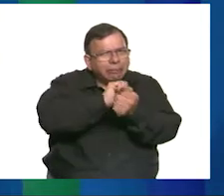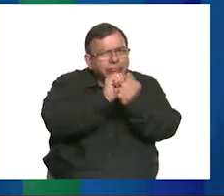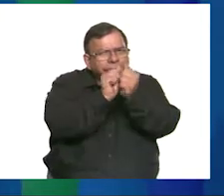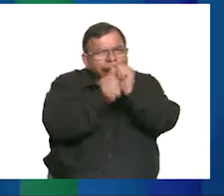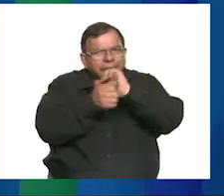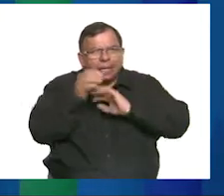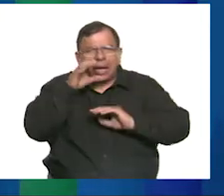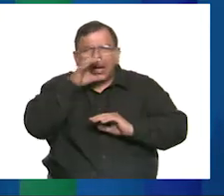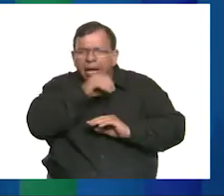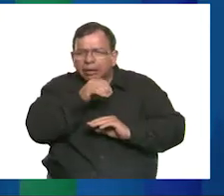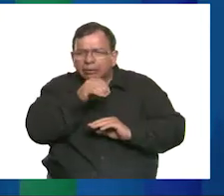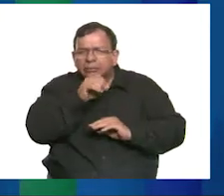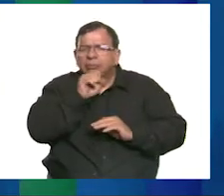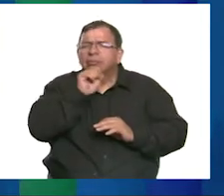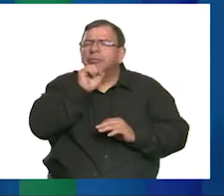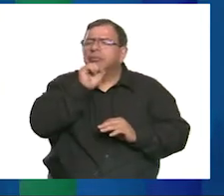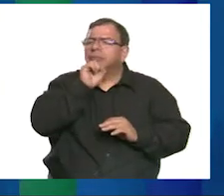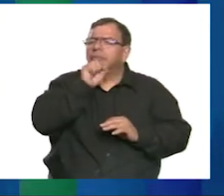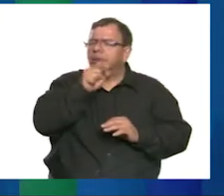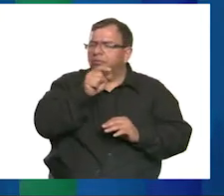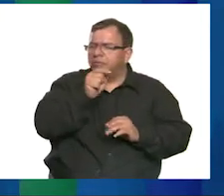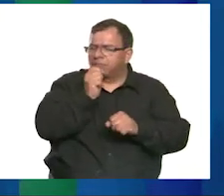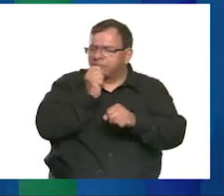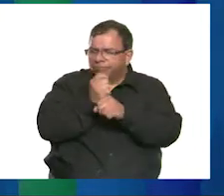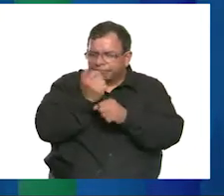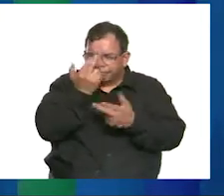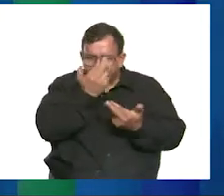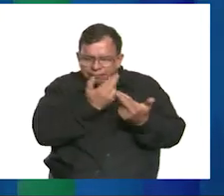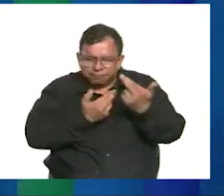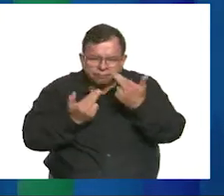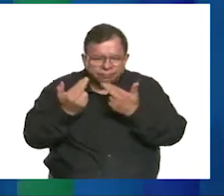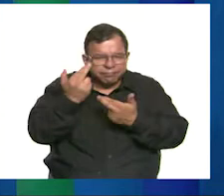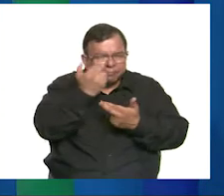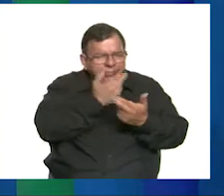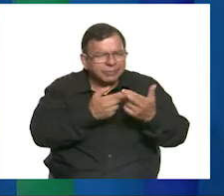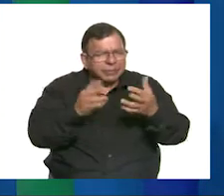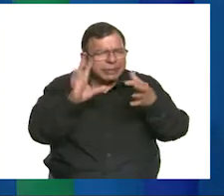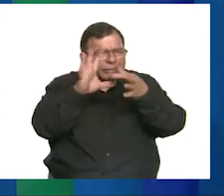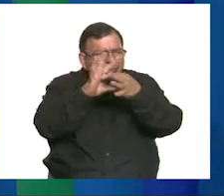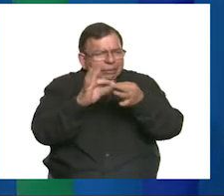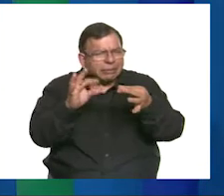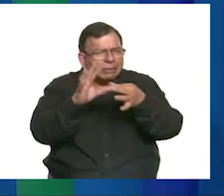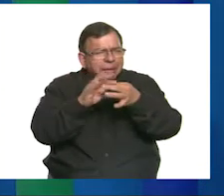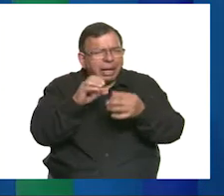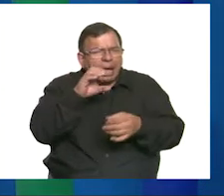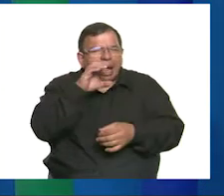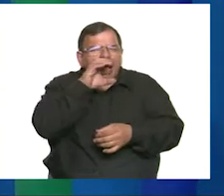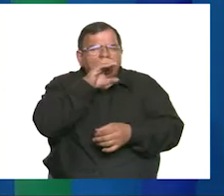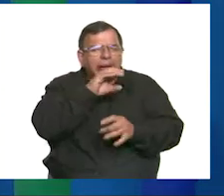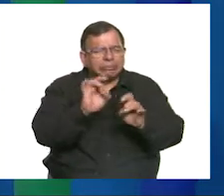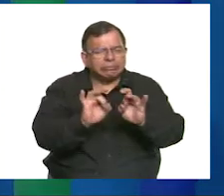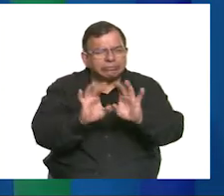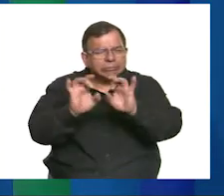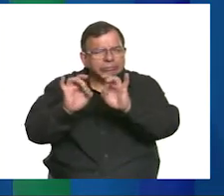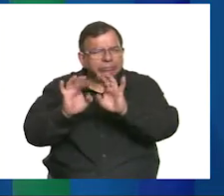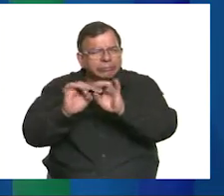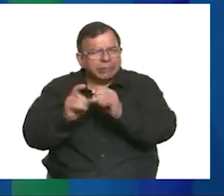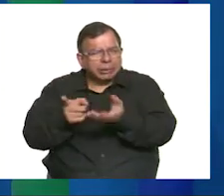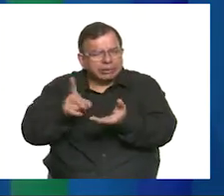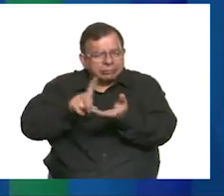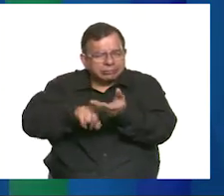así como reconocer, analizar y describir algunos efectos del calor en distintos